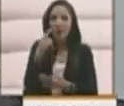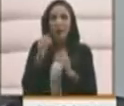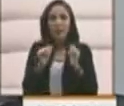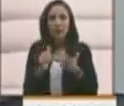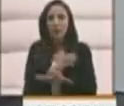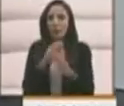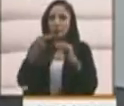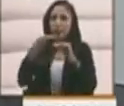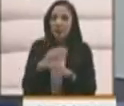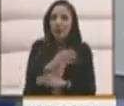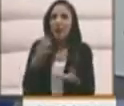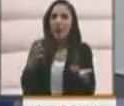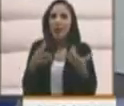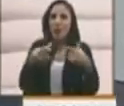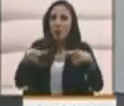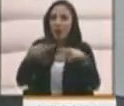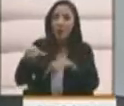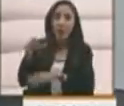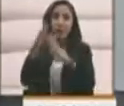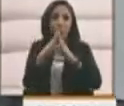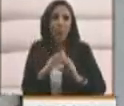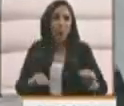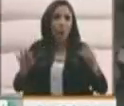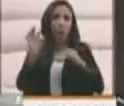llegan desde toda Venezuela.